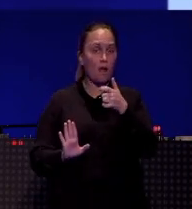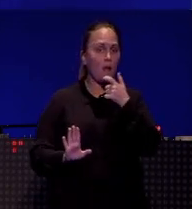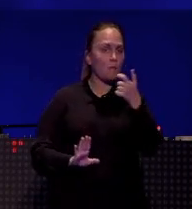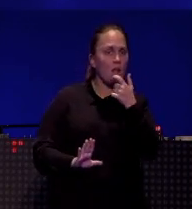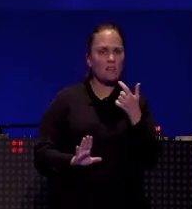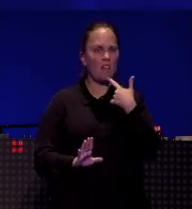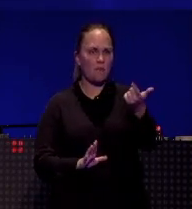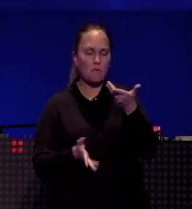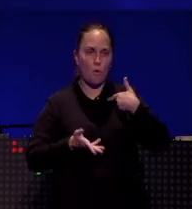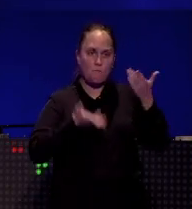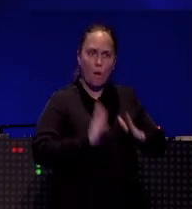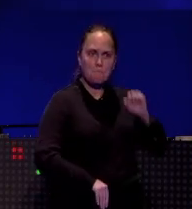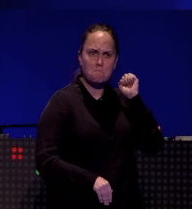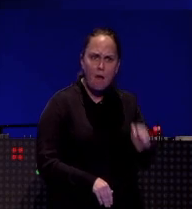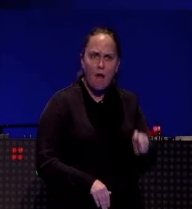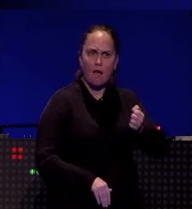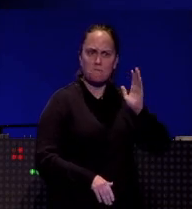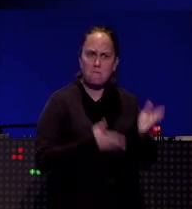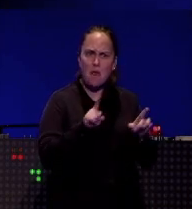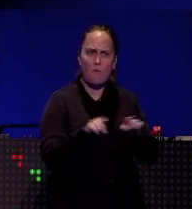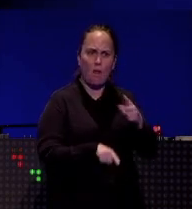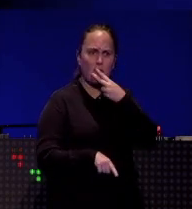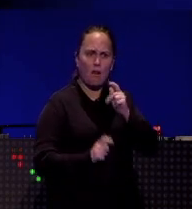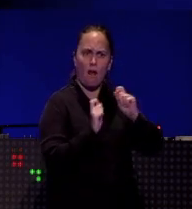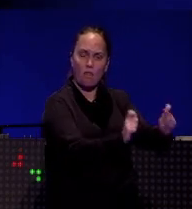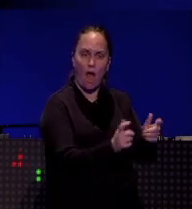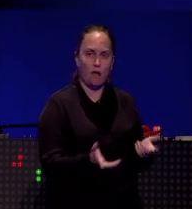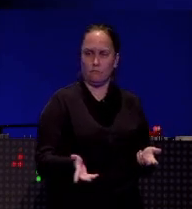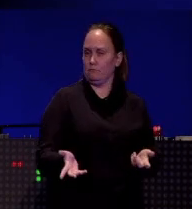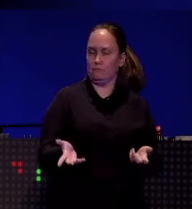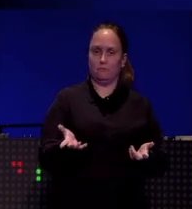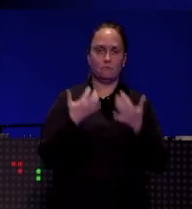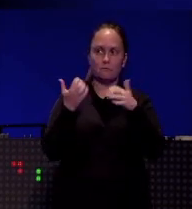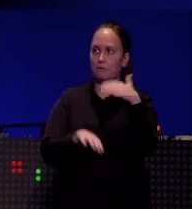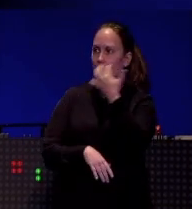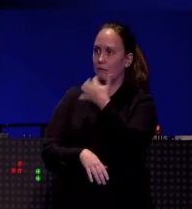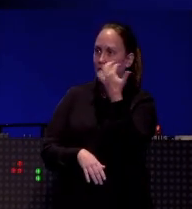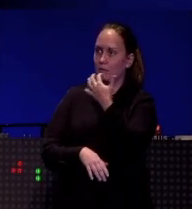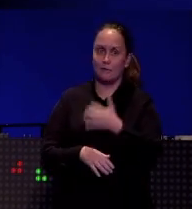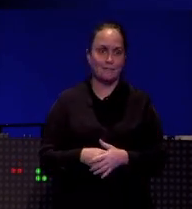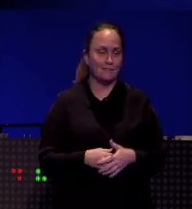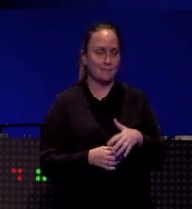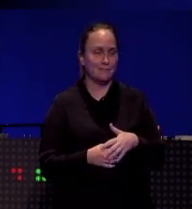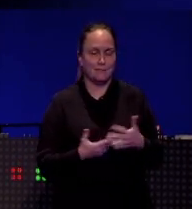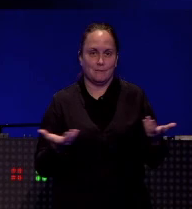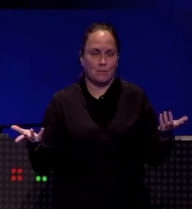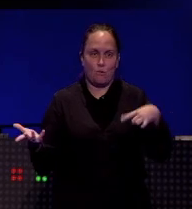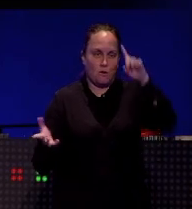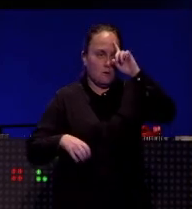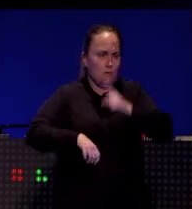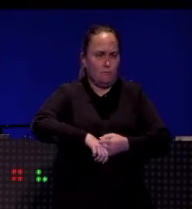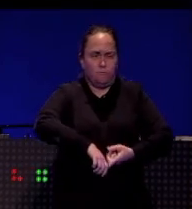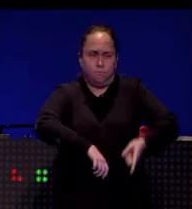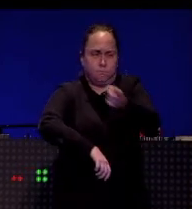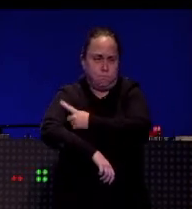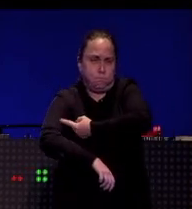estaba matando a mi hijo que era lo mismo que darle un cigarro yo creo que tan extremista